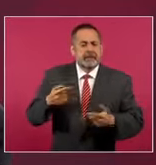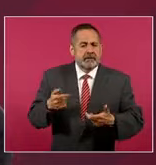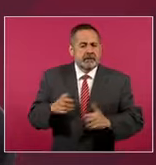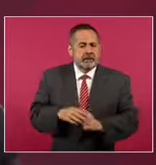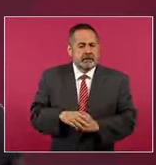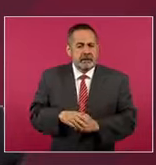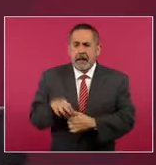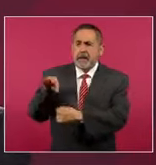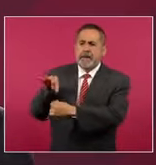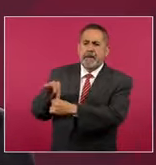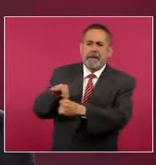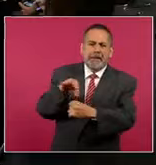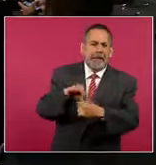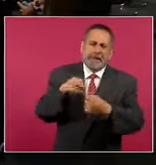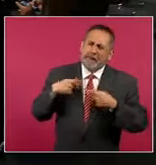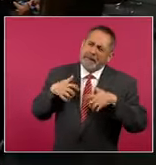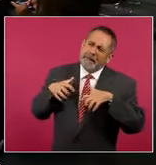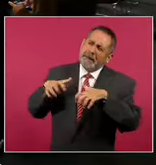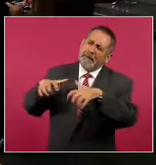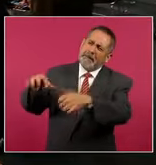nos eligió el pueblo,